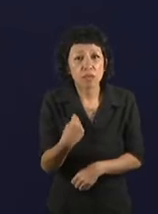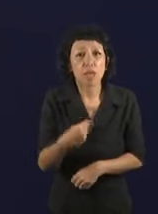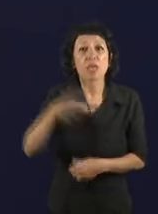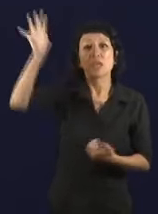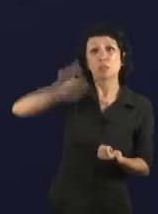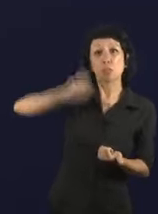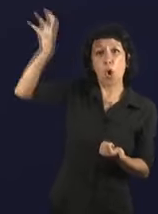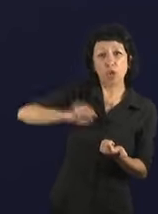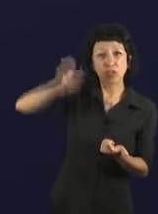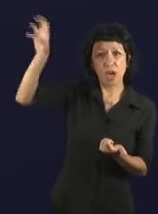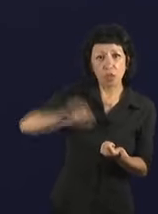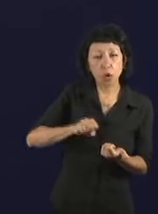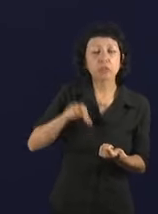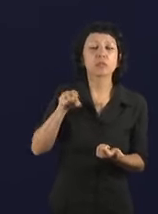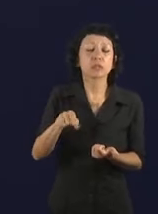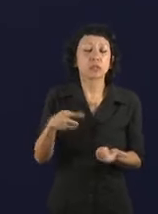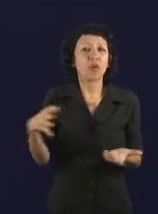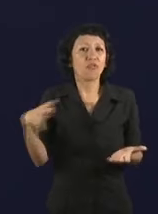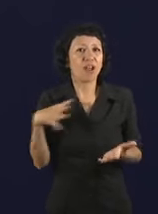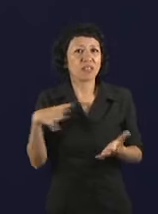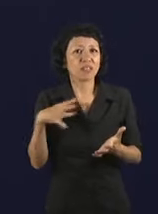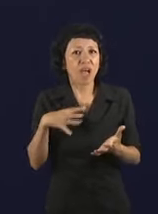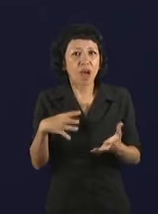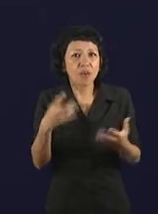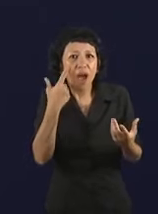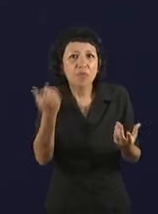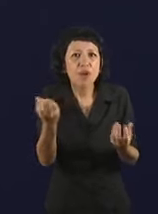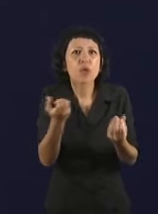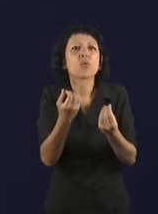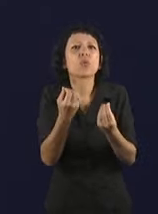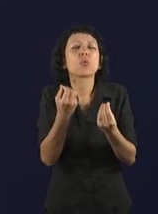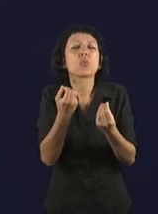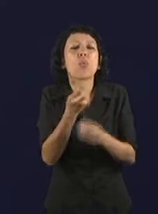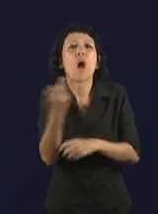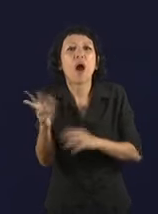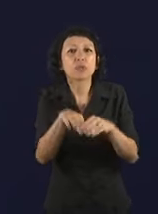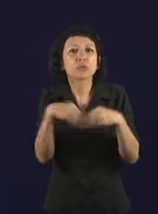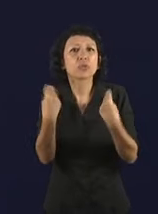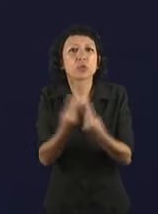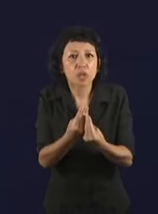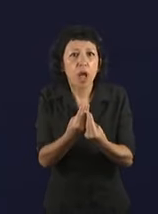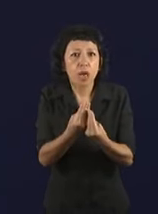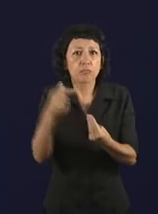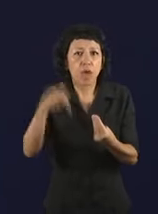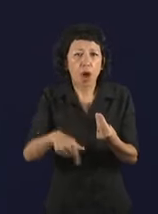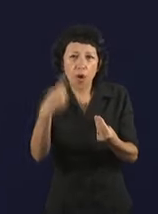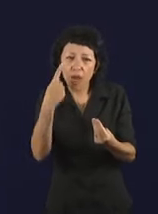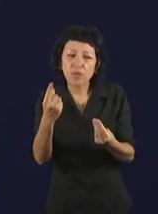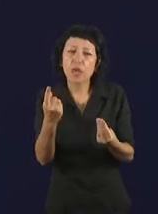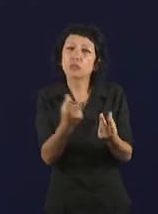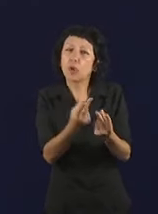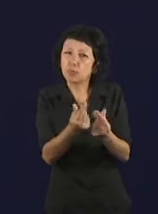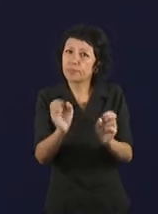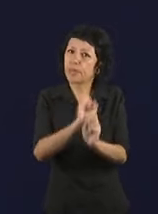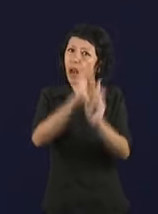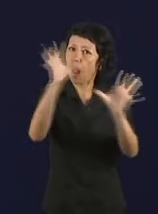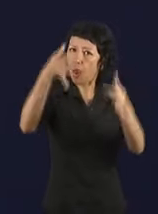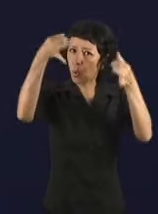una deuda que no se sabía bien cuánto era y que estamos terminando de sincerar Y por supuesto